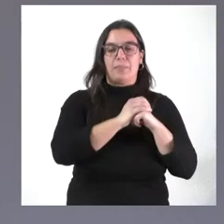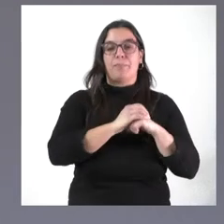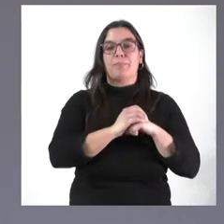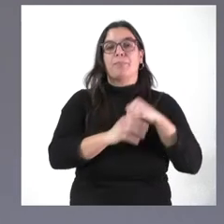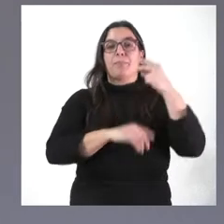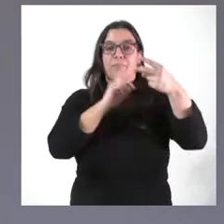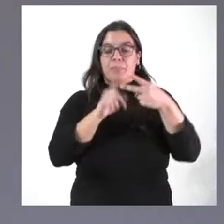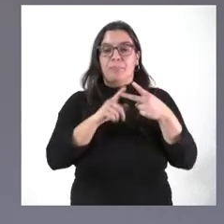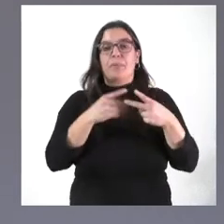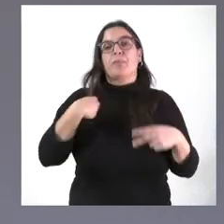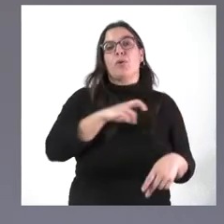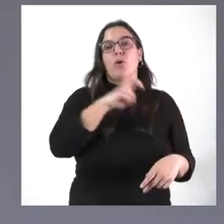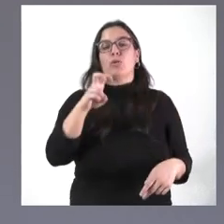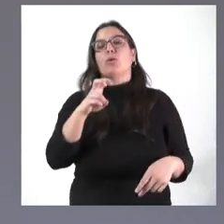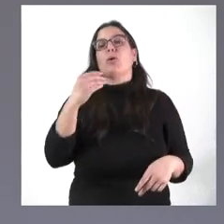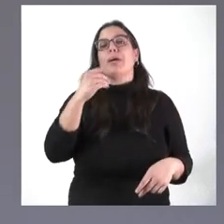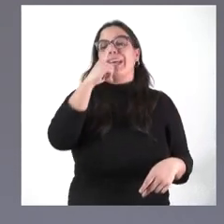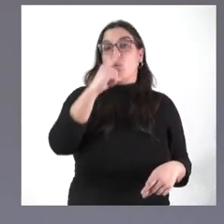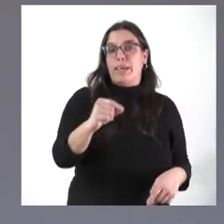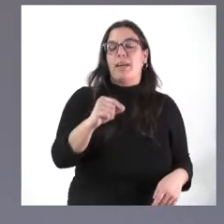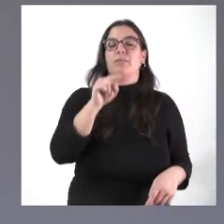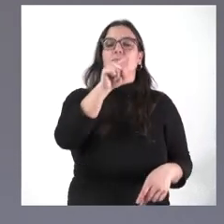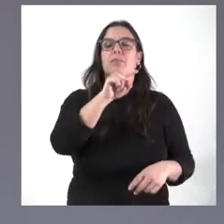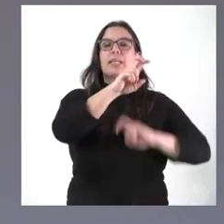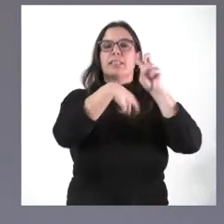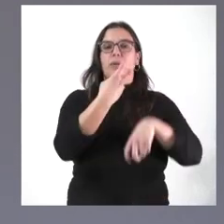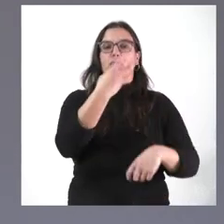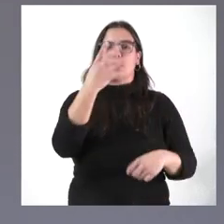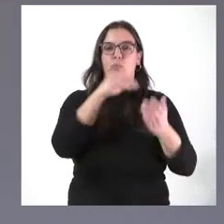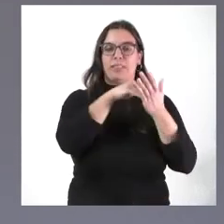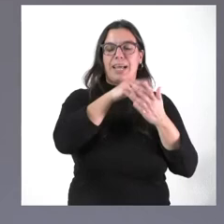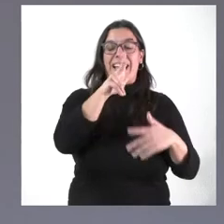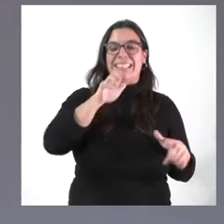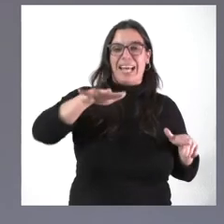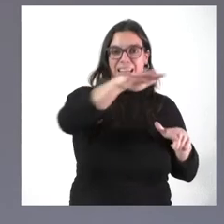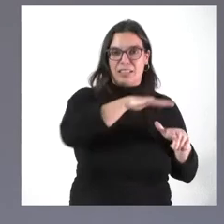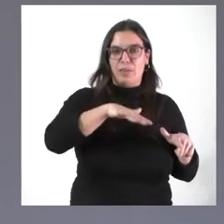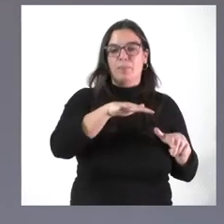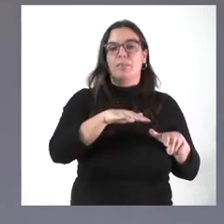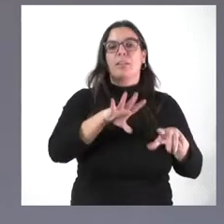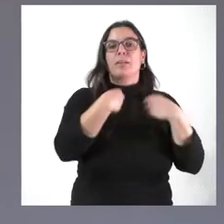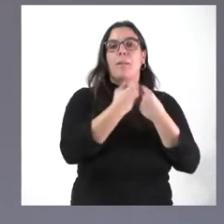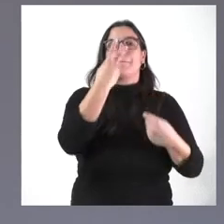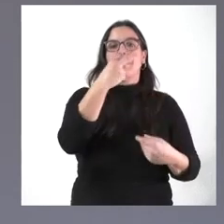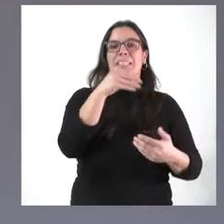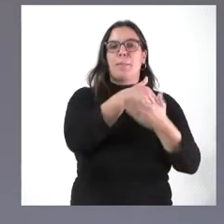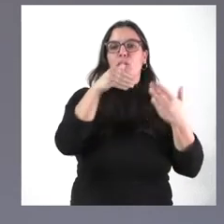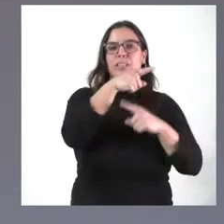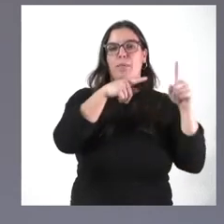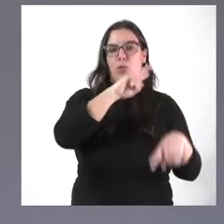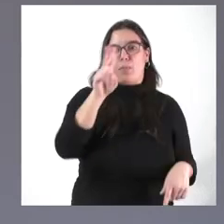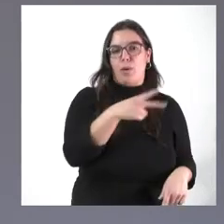es entre morda arriba nigüeña en León se van a restaurar a 250 hectáreas con un importe de 20 millones y medio de euros